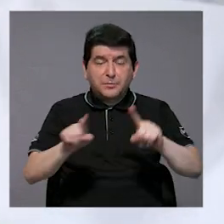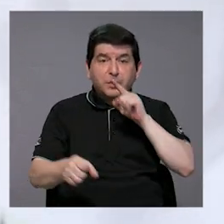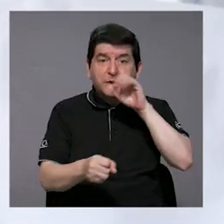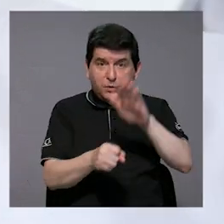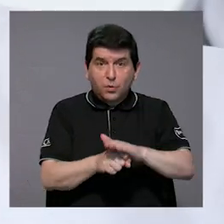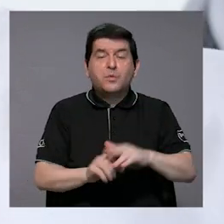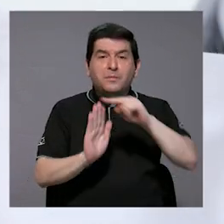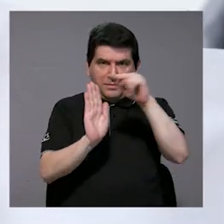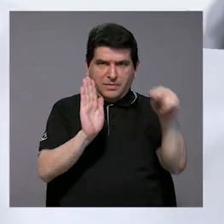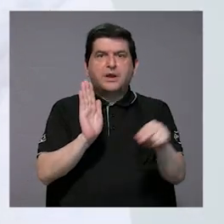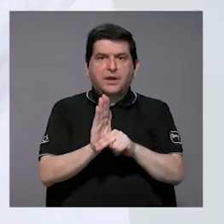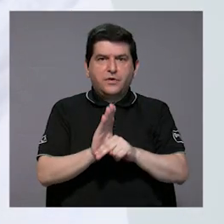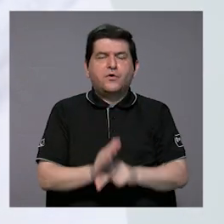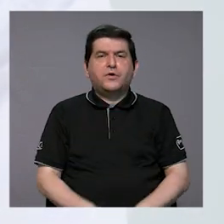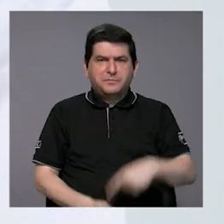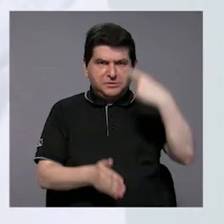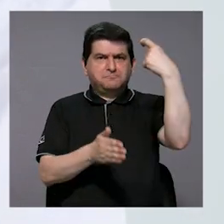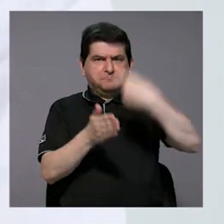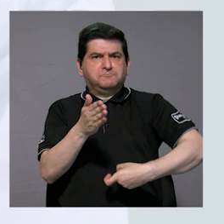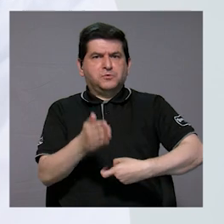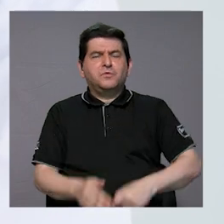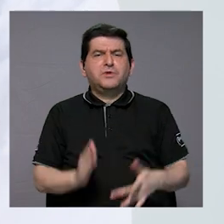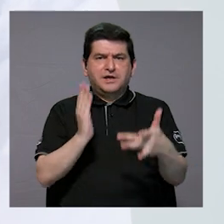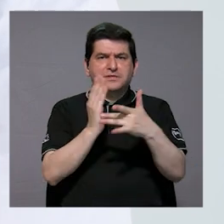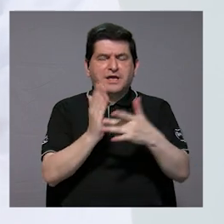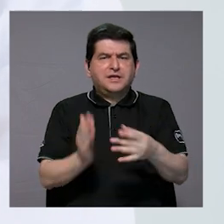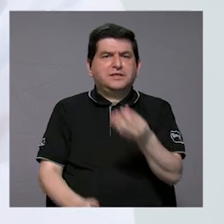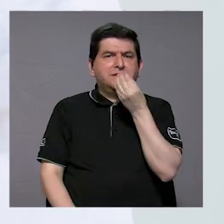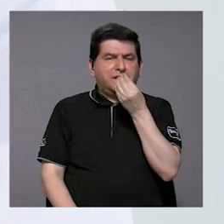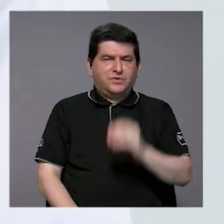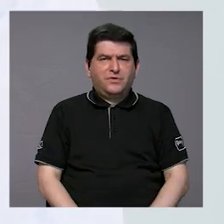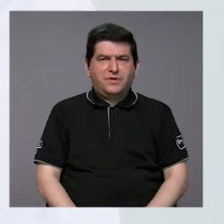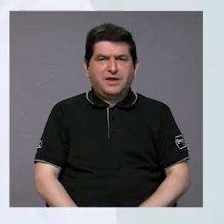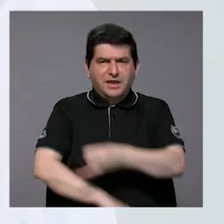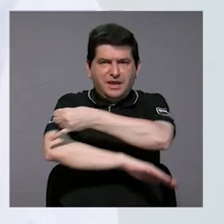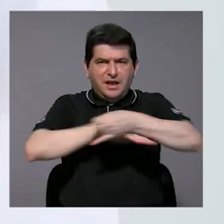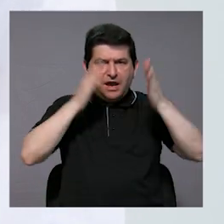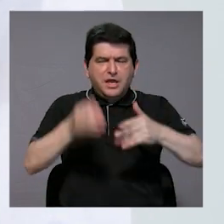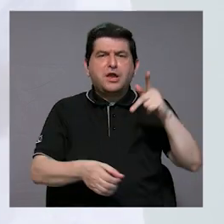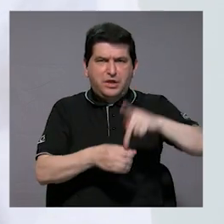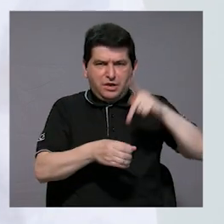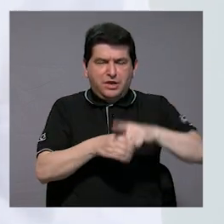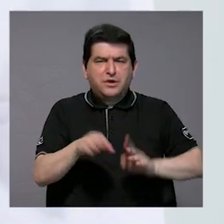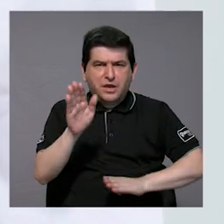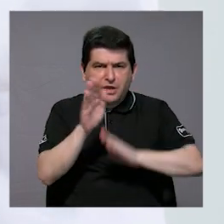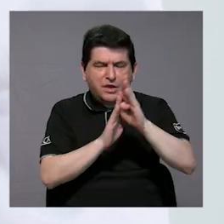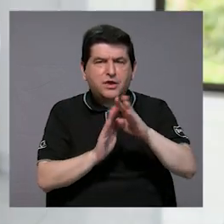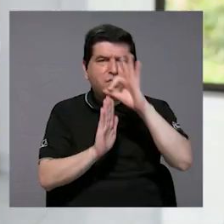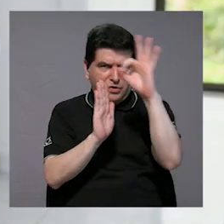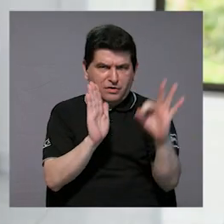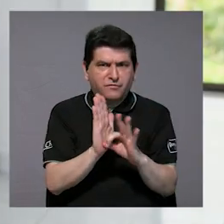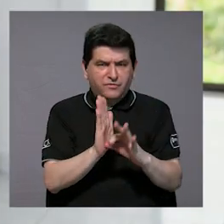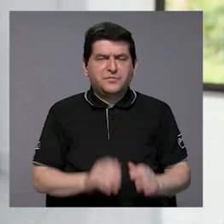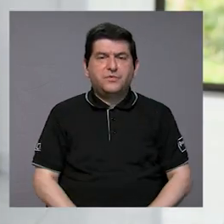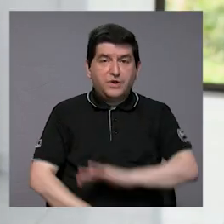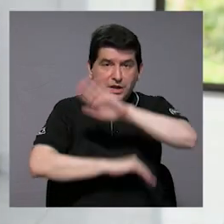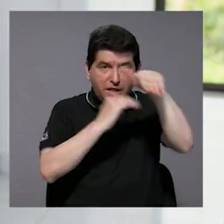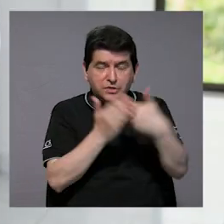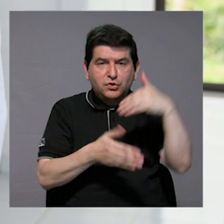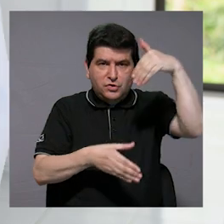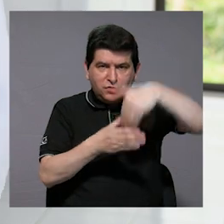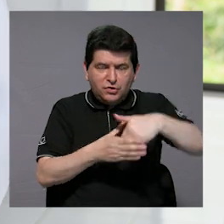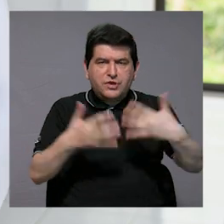distinta, está hecha bajo todos los estándares rigurosos de tecnología alimentaria, han estado ingenieros de por medio, han desarrollado